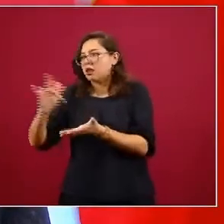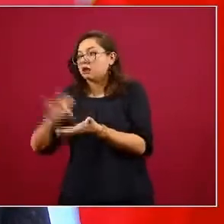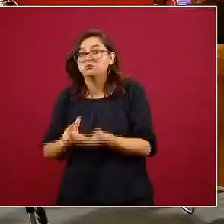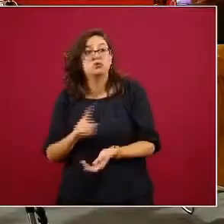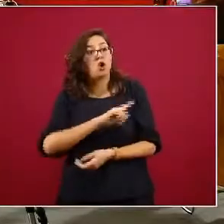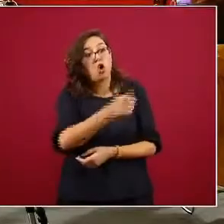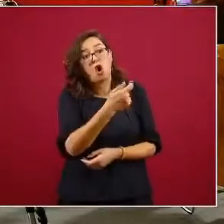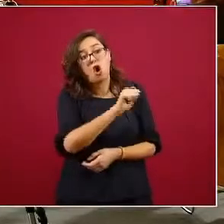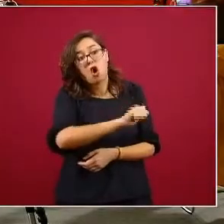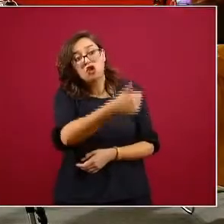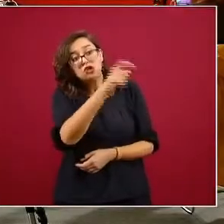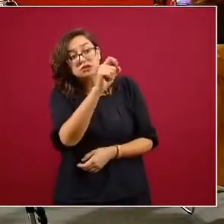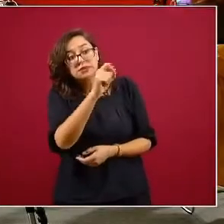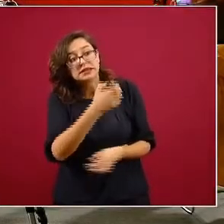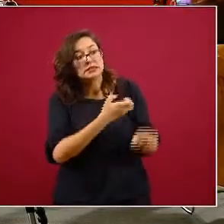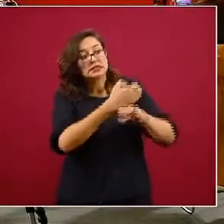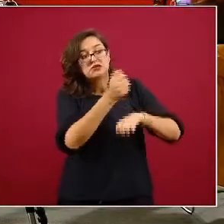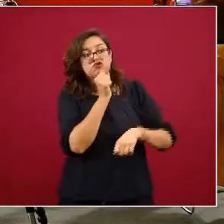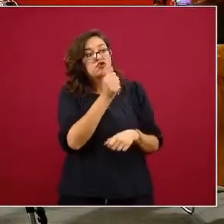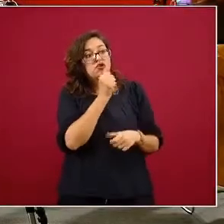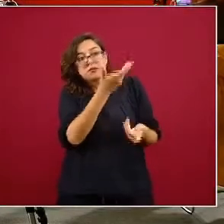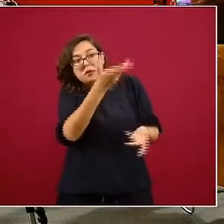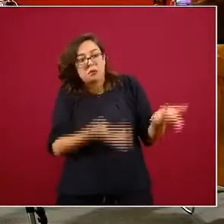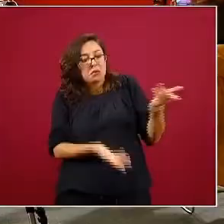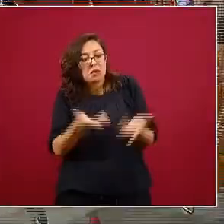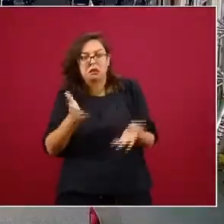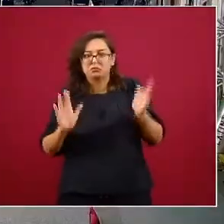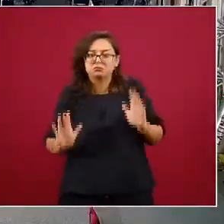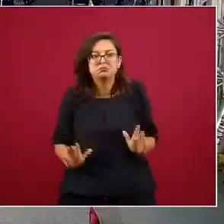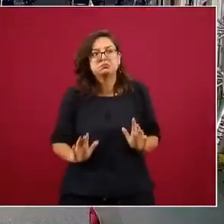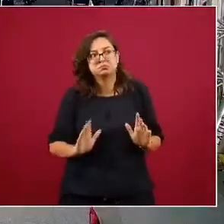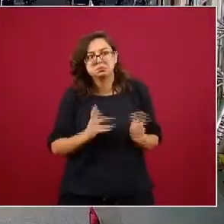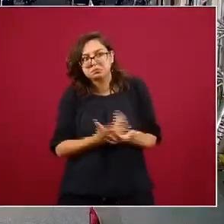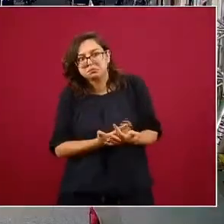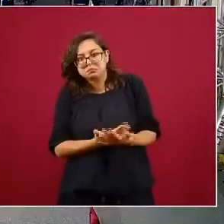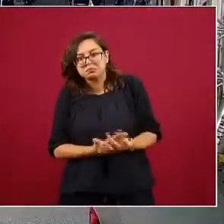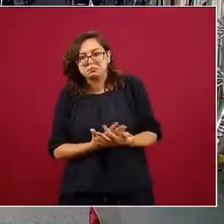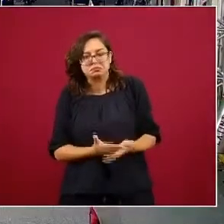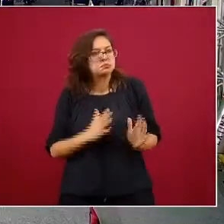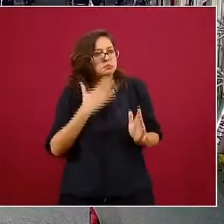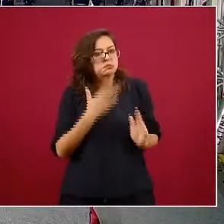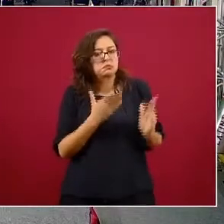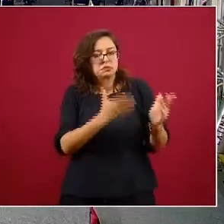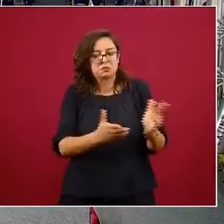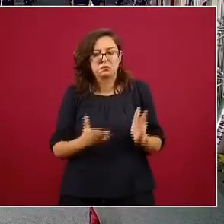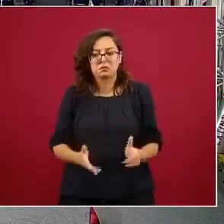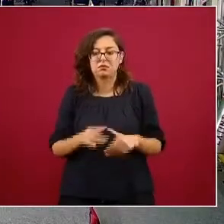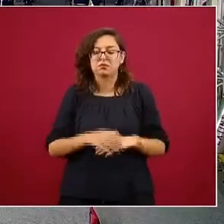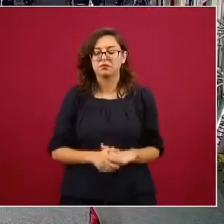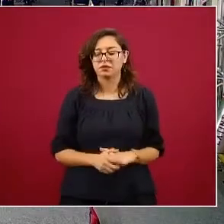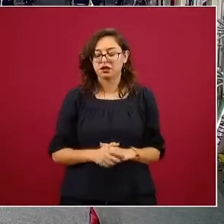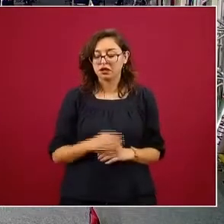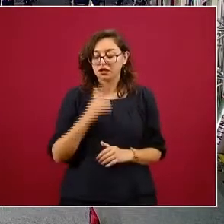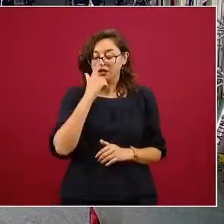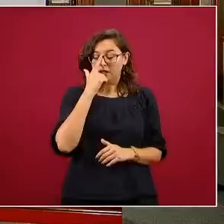estas propuestas. Y luego, punto y aparte, y aquí viene la reunión de la que usted habla de lunes, y ya